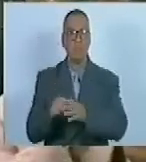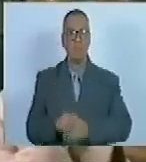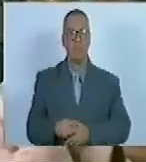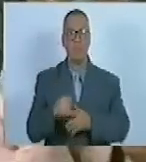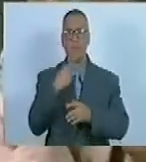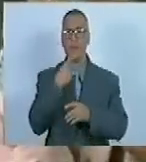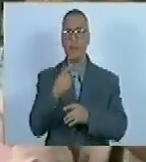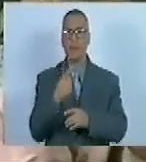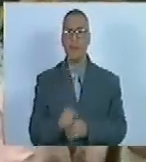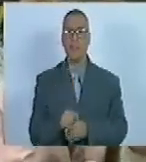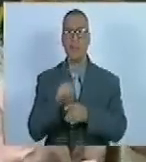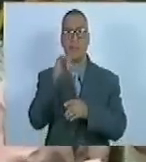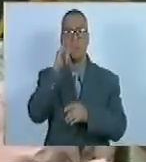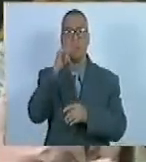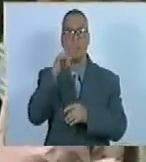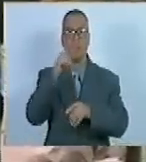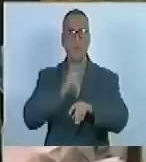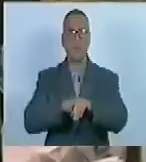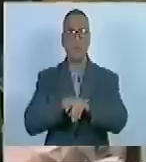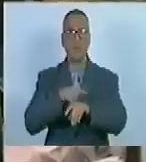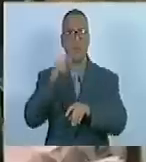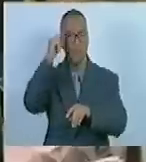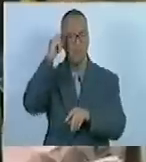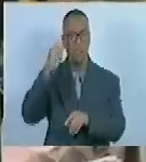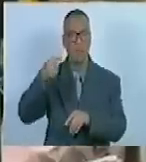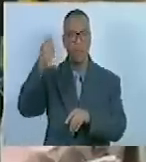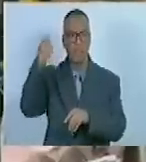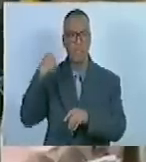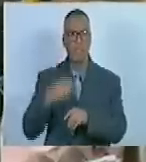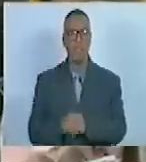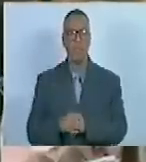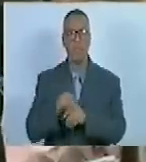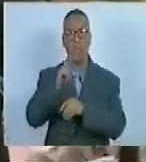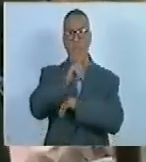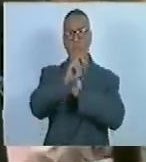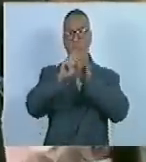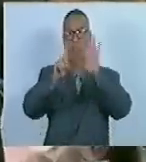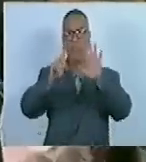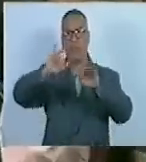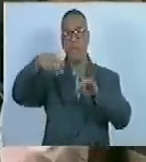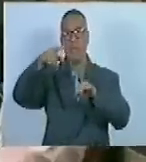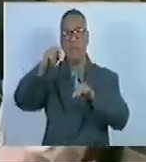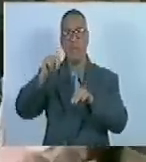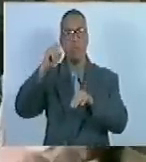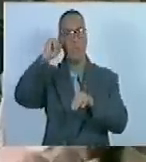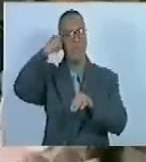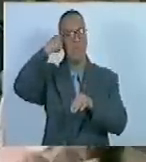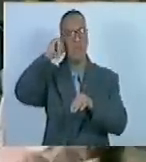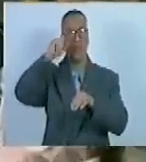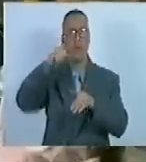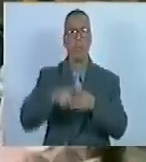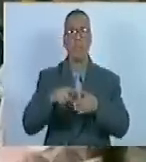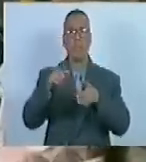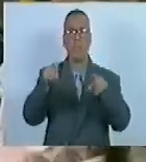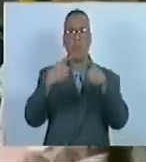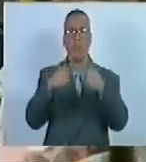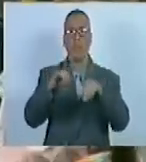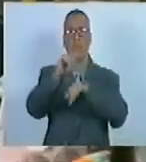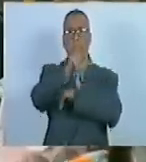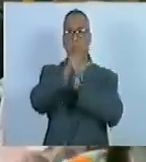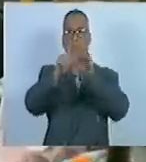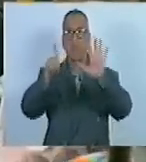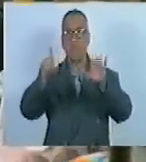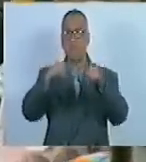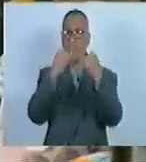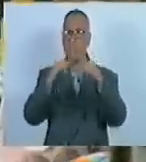para notificar desde este parlamento que el día de ayer, 26 de junio, se conmemoró el 36 aniversario